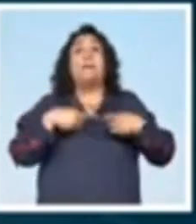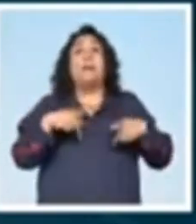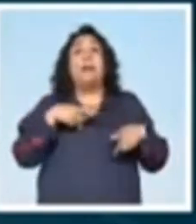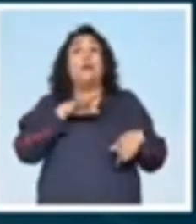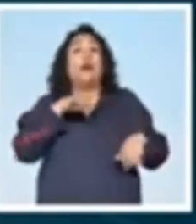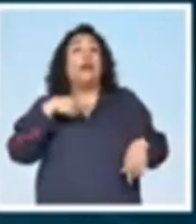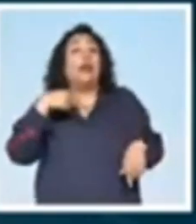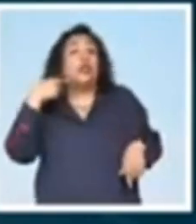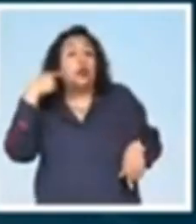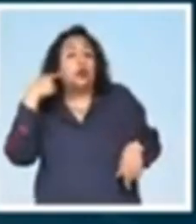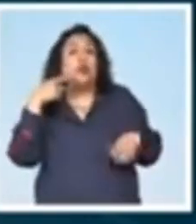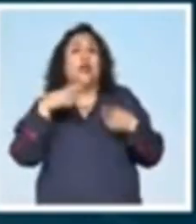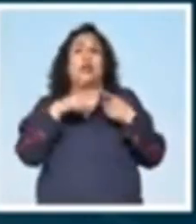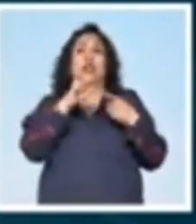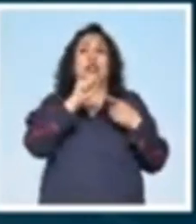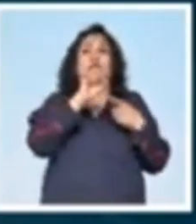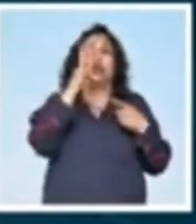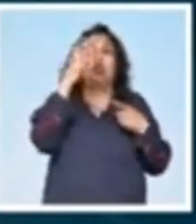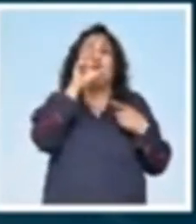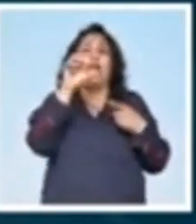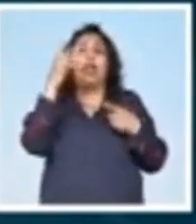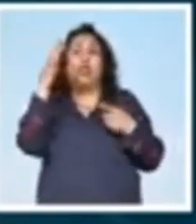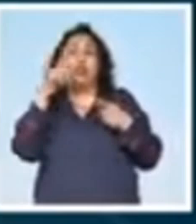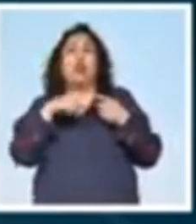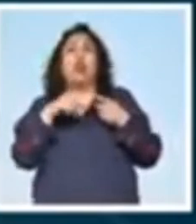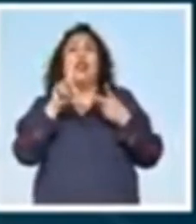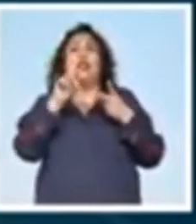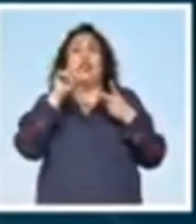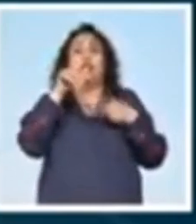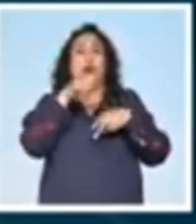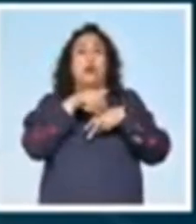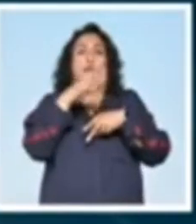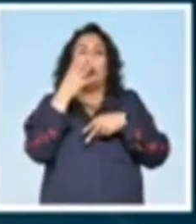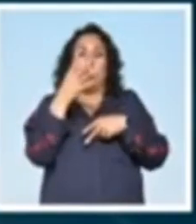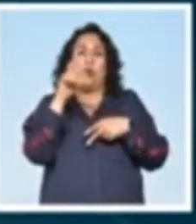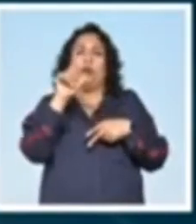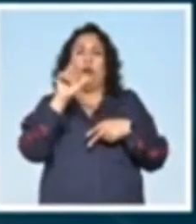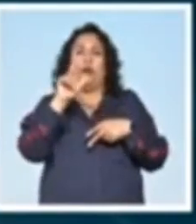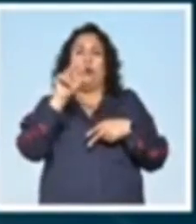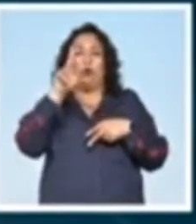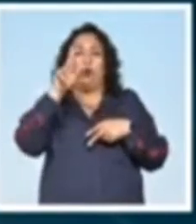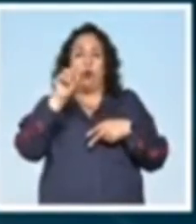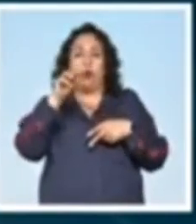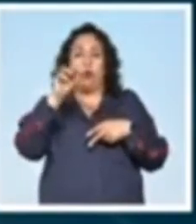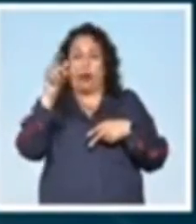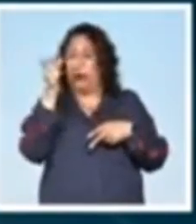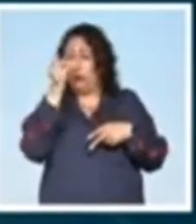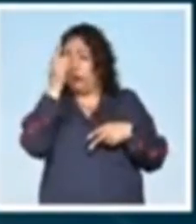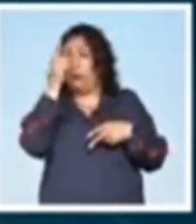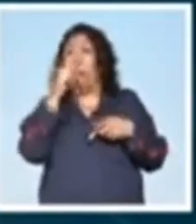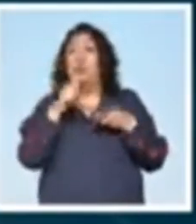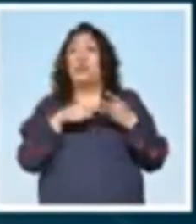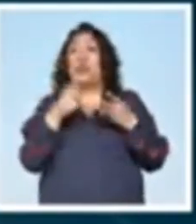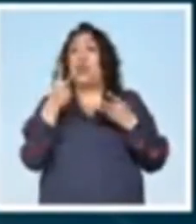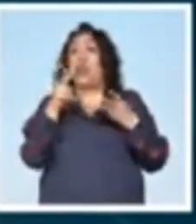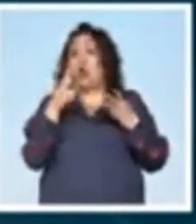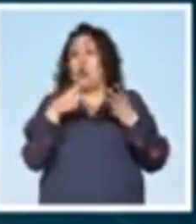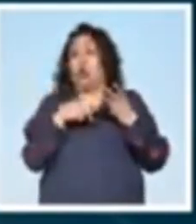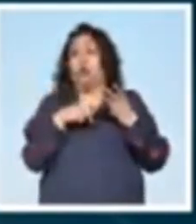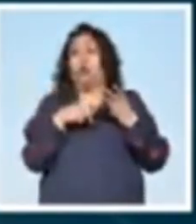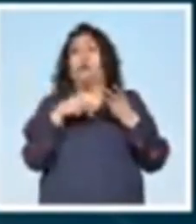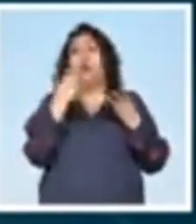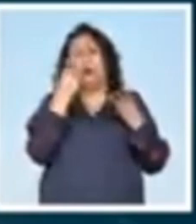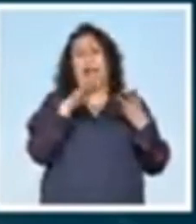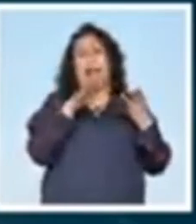podrá escuchar Sol a Sol y el danzón número 4 de Arturo Márquez. Hay un par de versiones, una versión